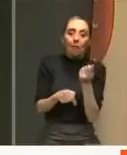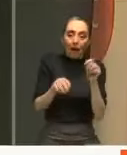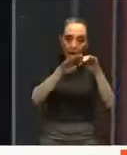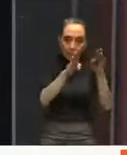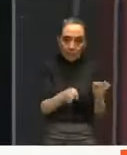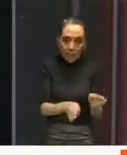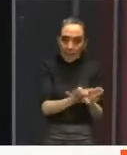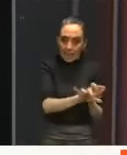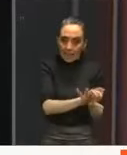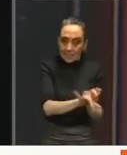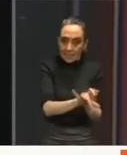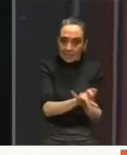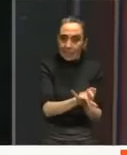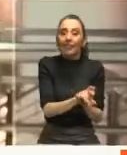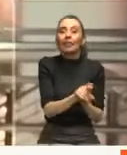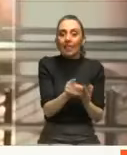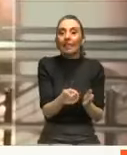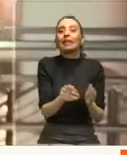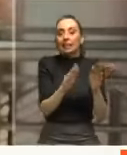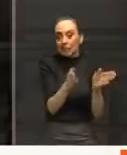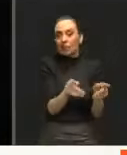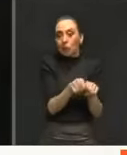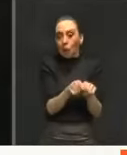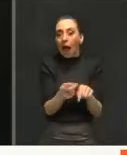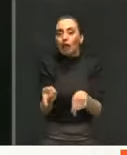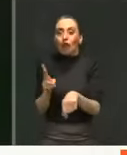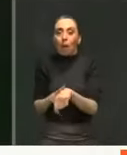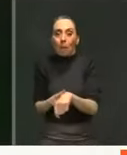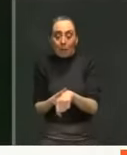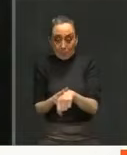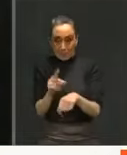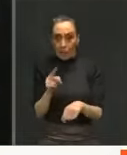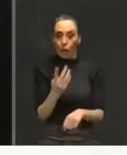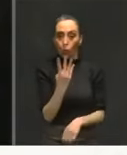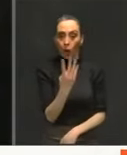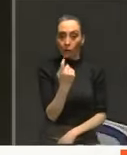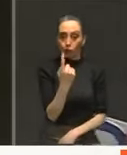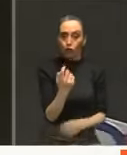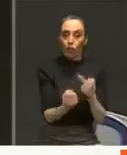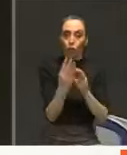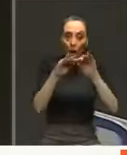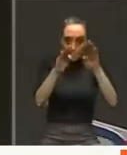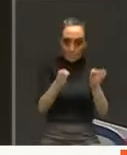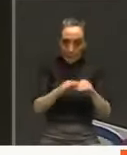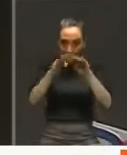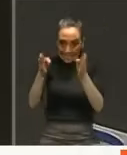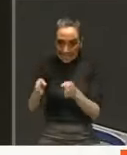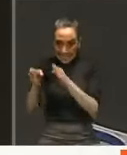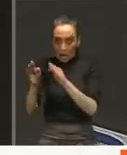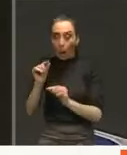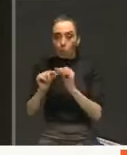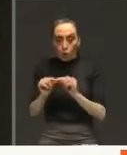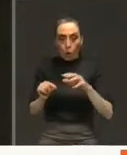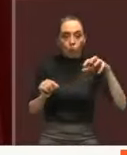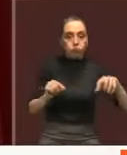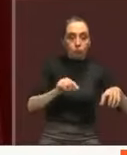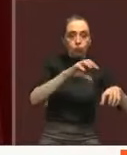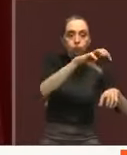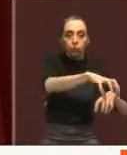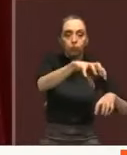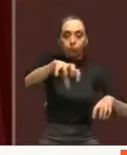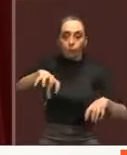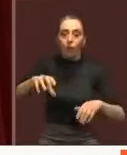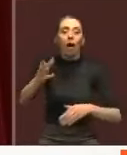este tipo, servicios complementarios como los cajeros automáticos. Son 411 nuevos que se irán instalando poco a poco. El cambio se da